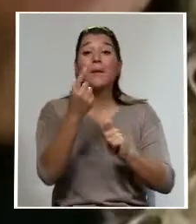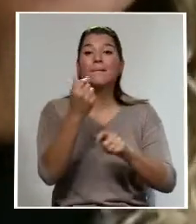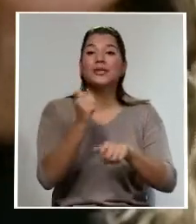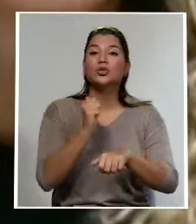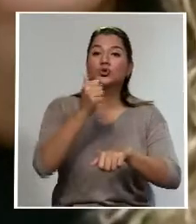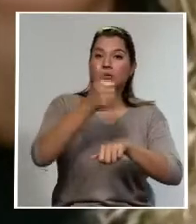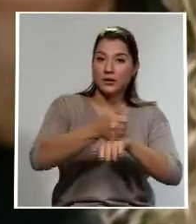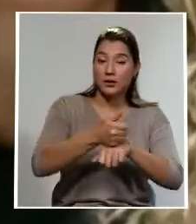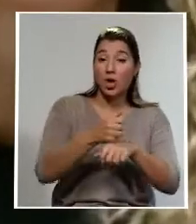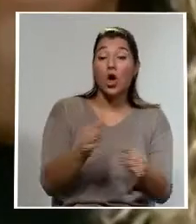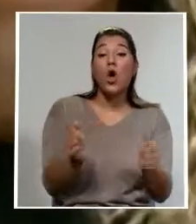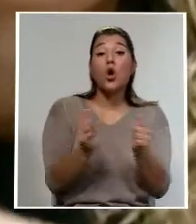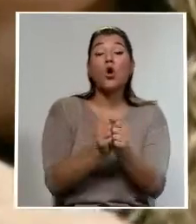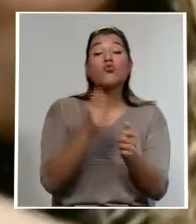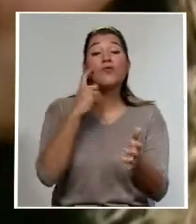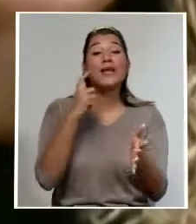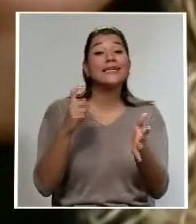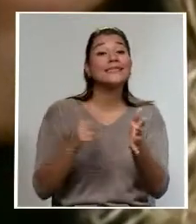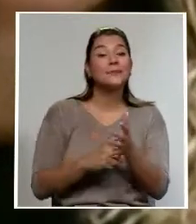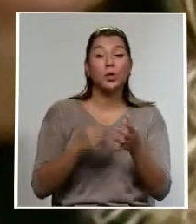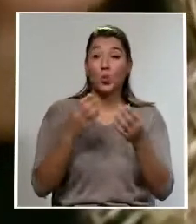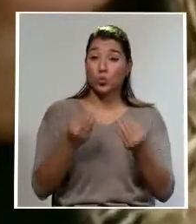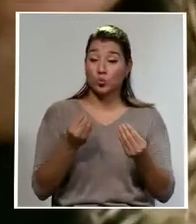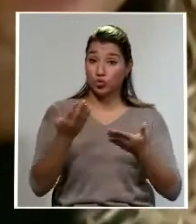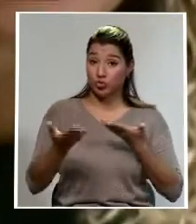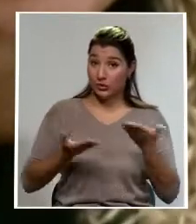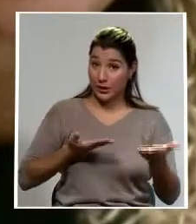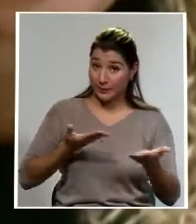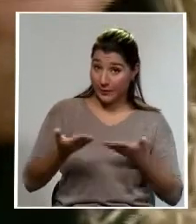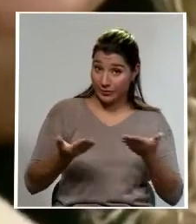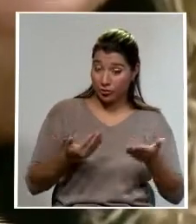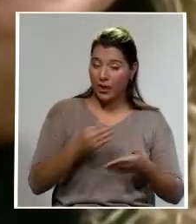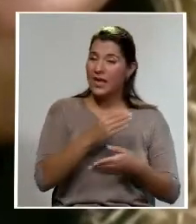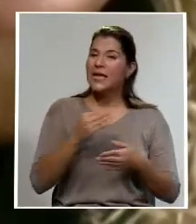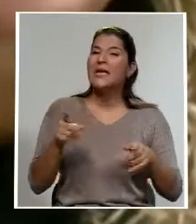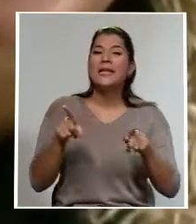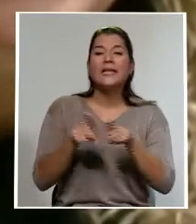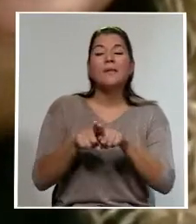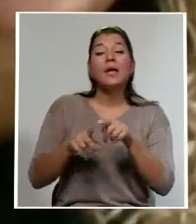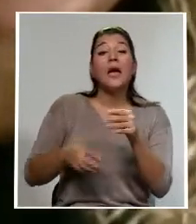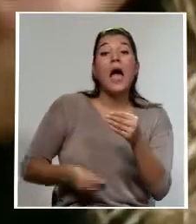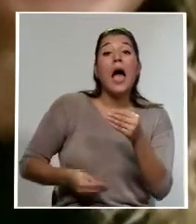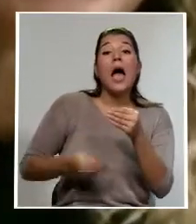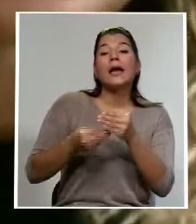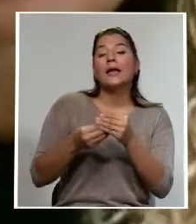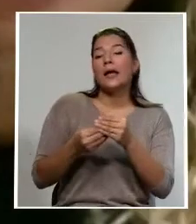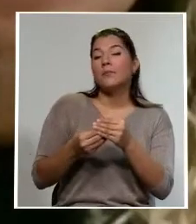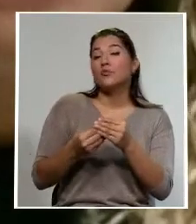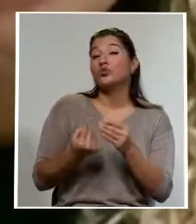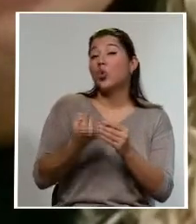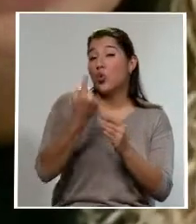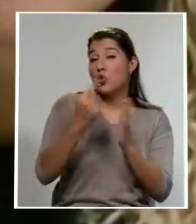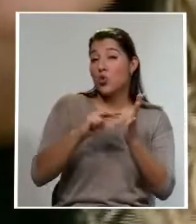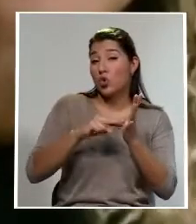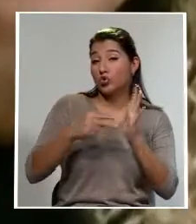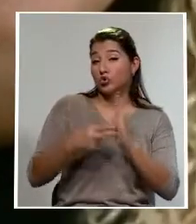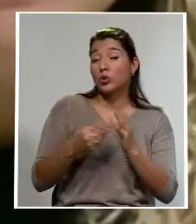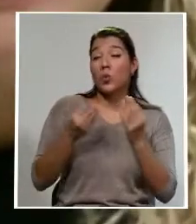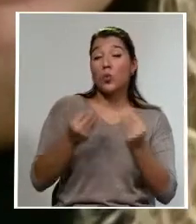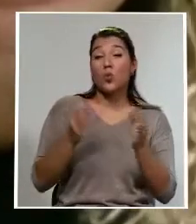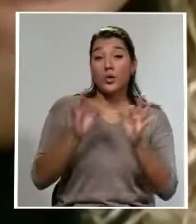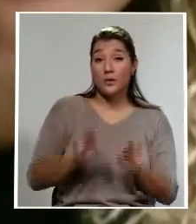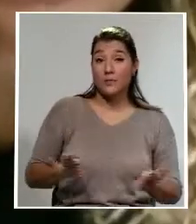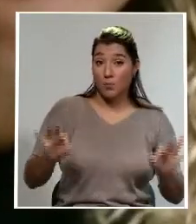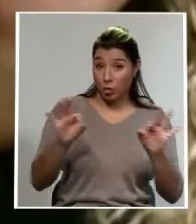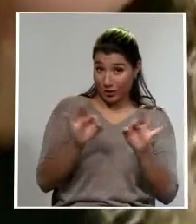que hoy no se reconocen. Y además metemos un concepto muy importante que ya en Europa se usa de